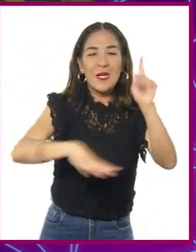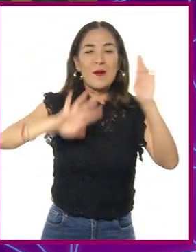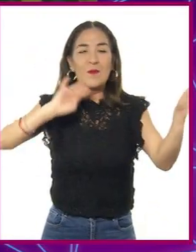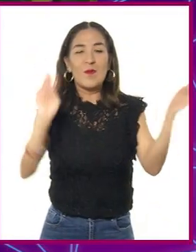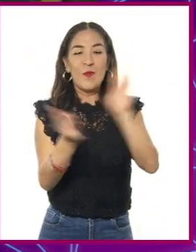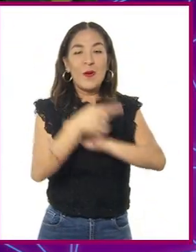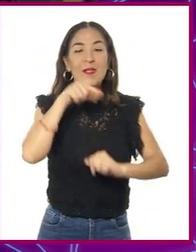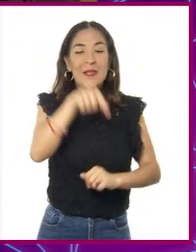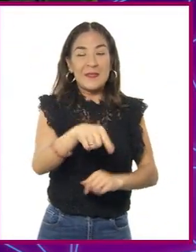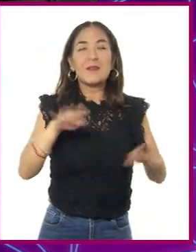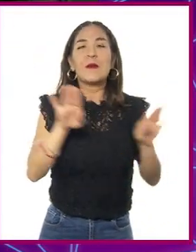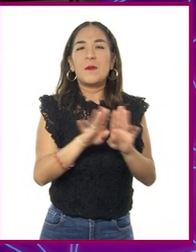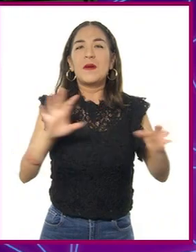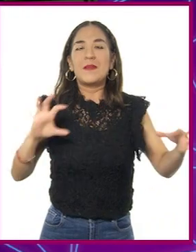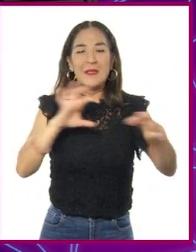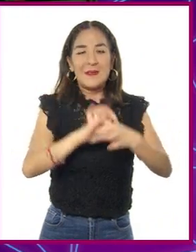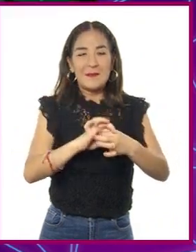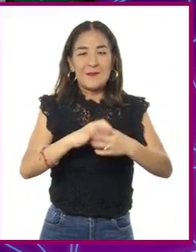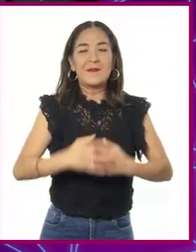consigo mismo.